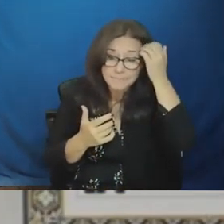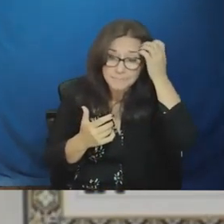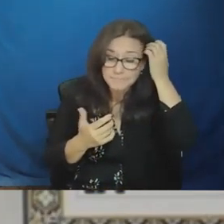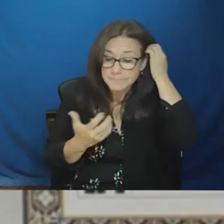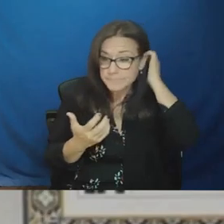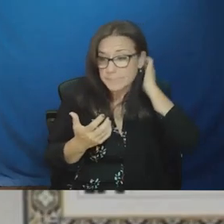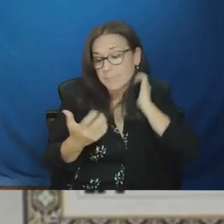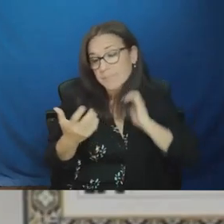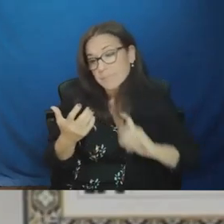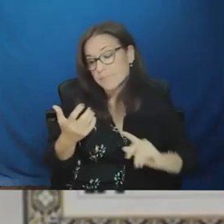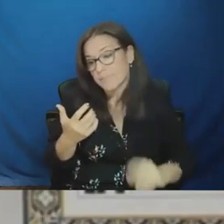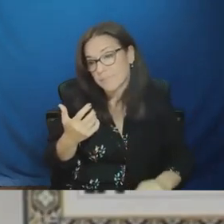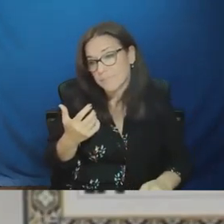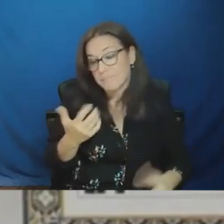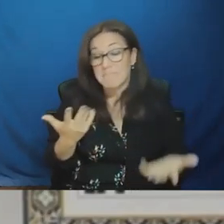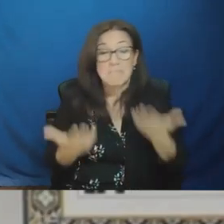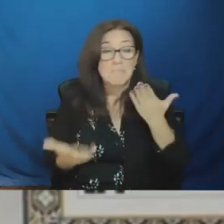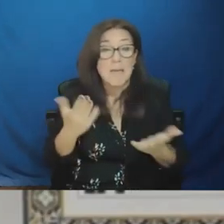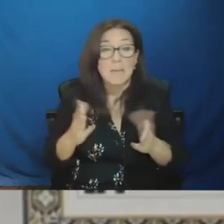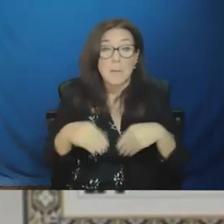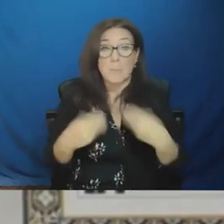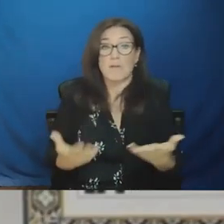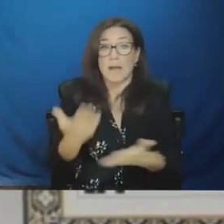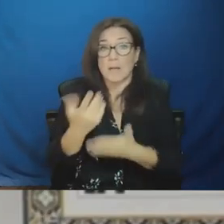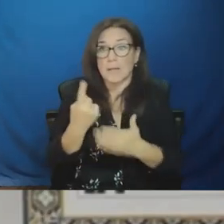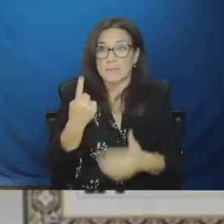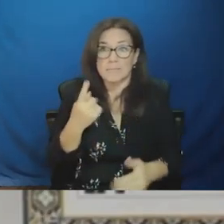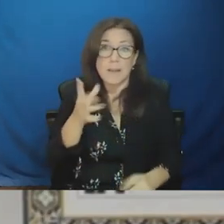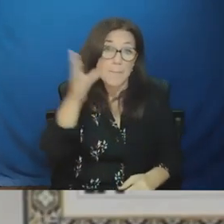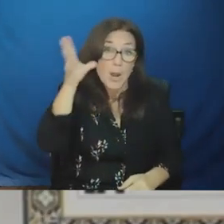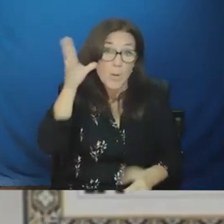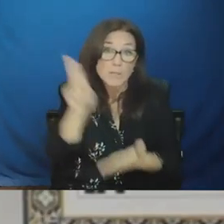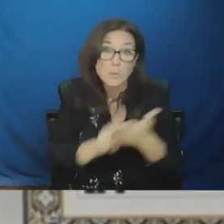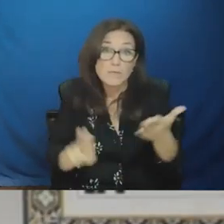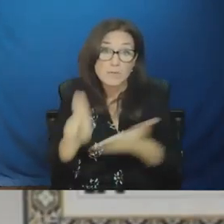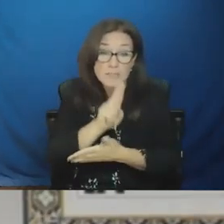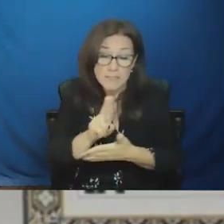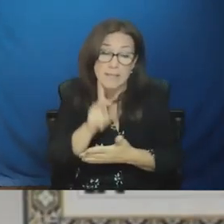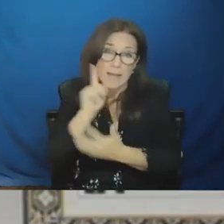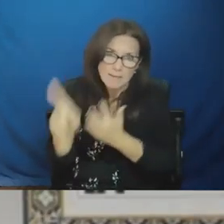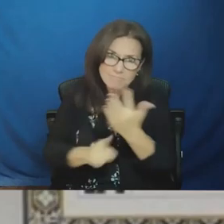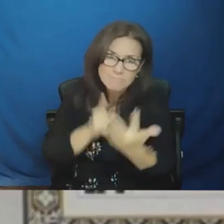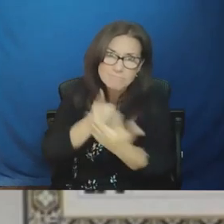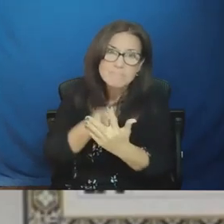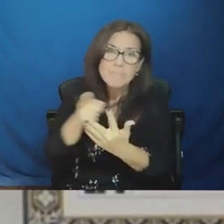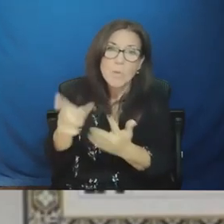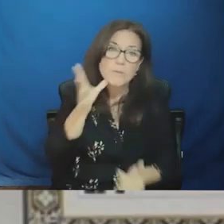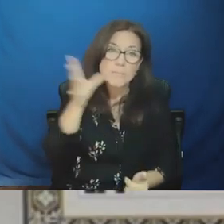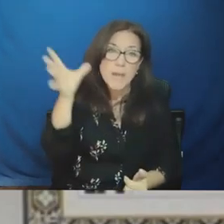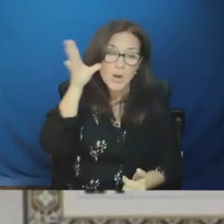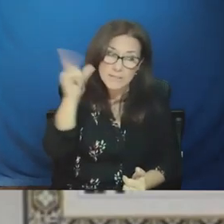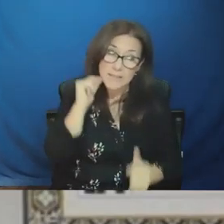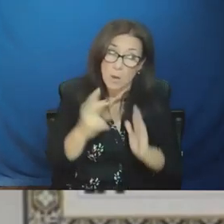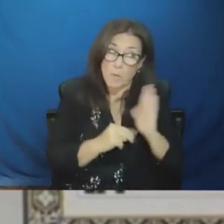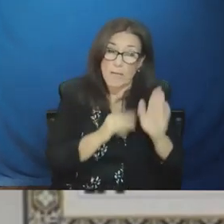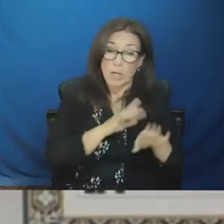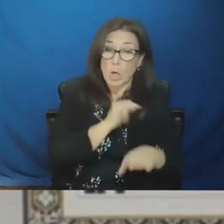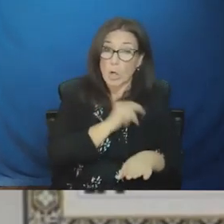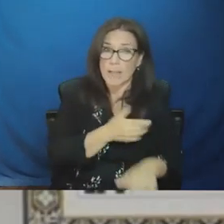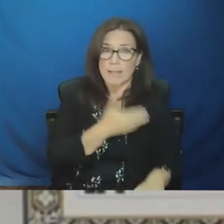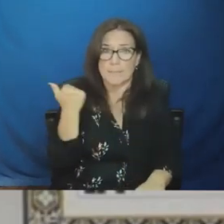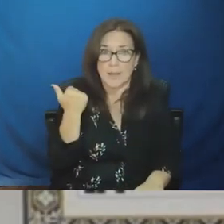porque todo comienza ahí o sea camina hasta tener una universidad para padres preparar a los padres